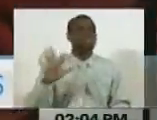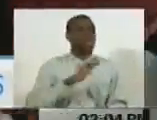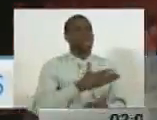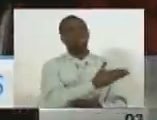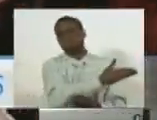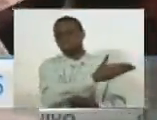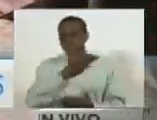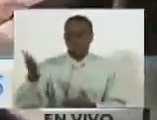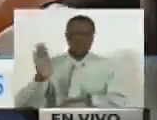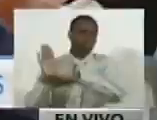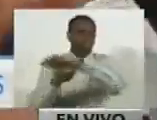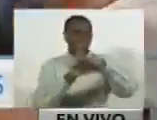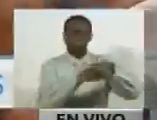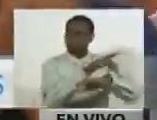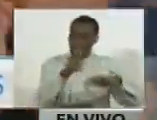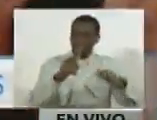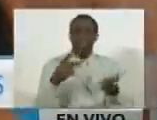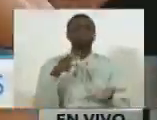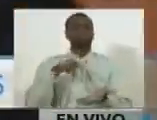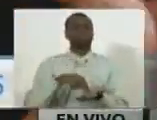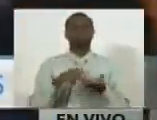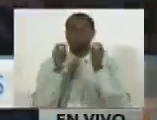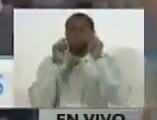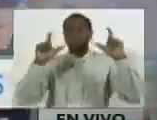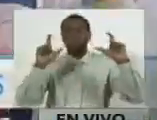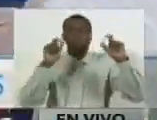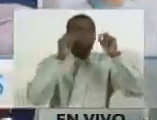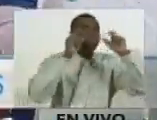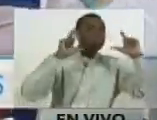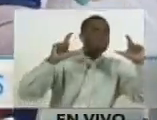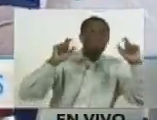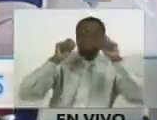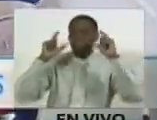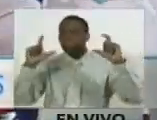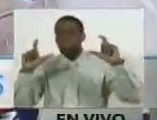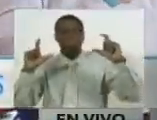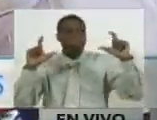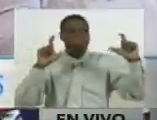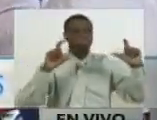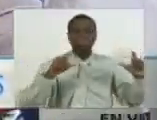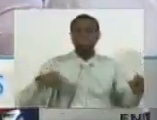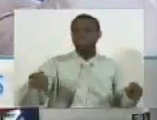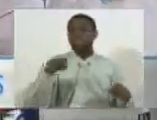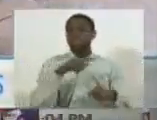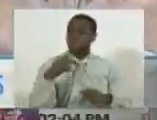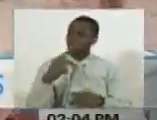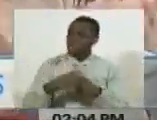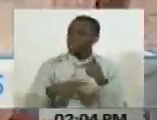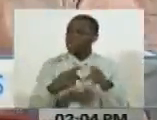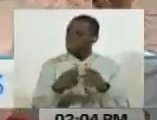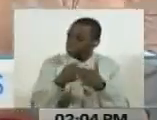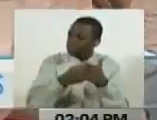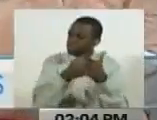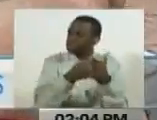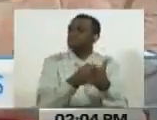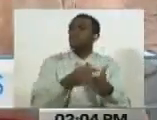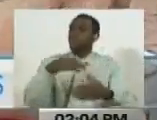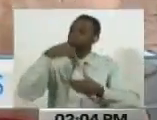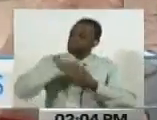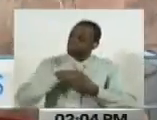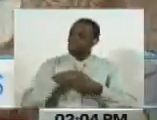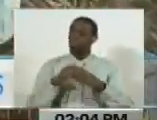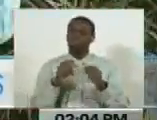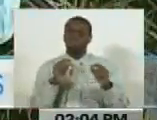a ponerse en pie. Alerta, alerta. Y que hagamos un proceso intenso de consultas, debate